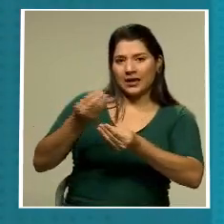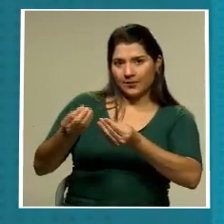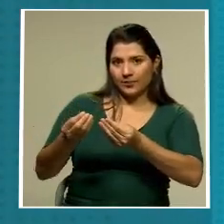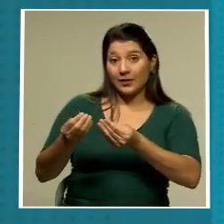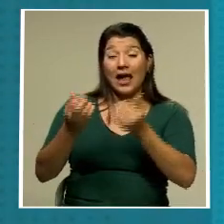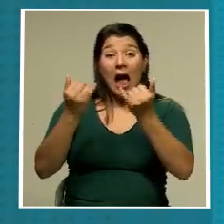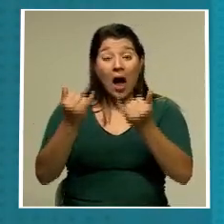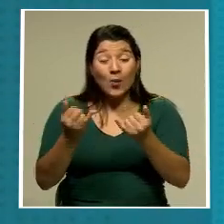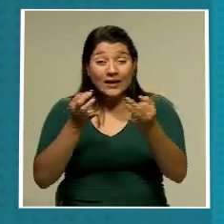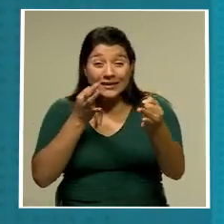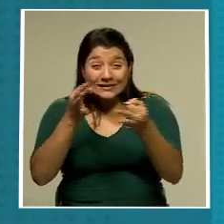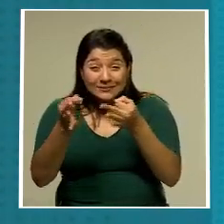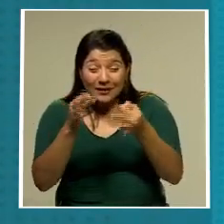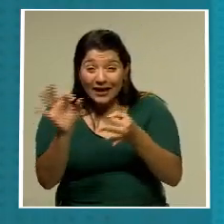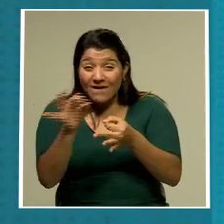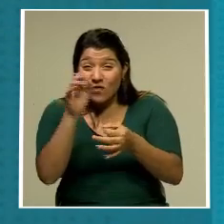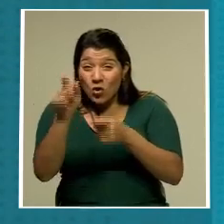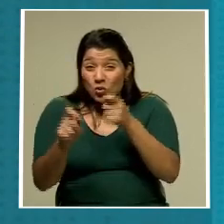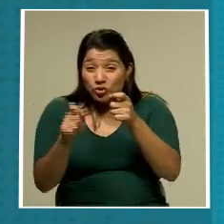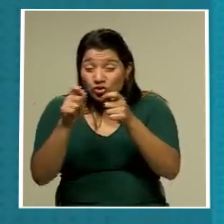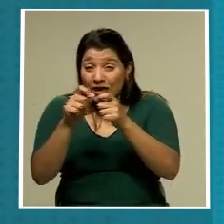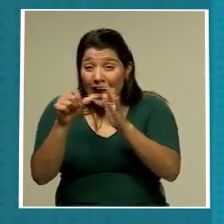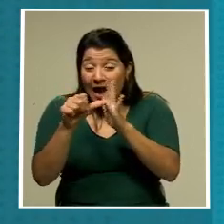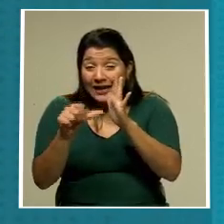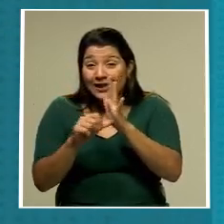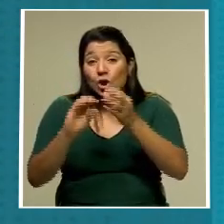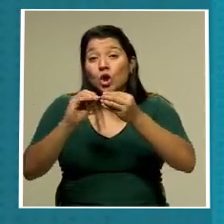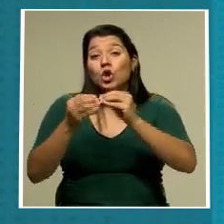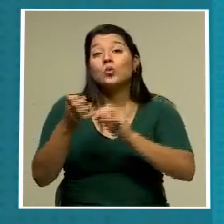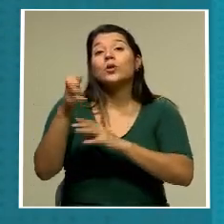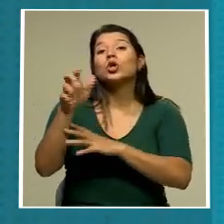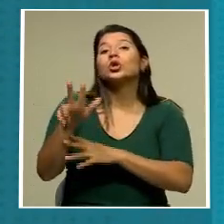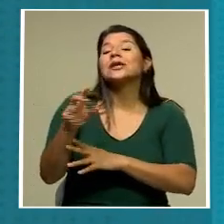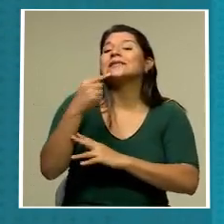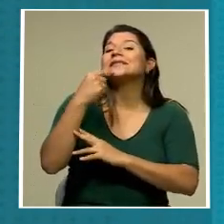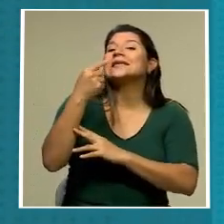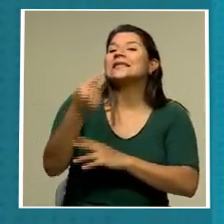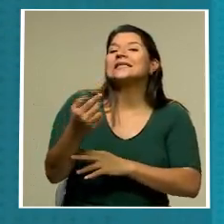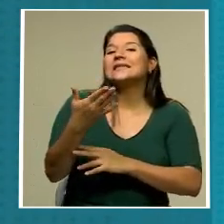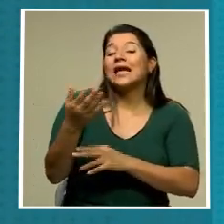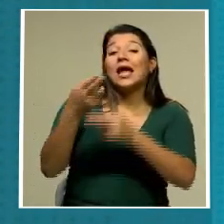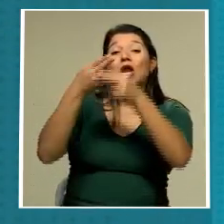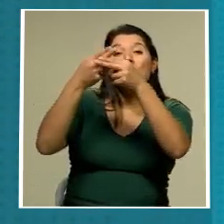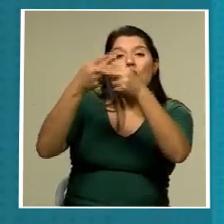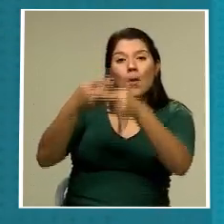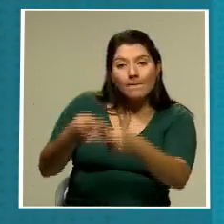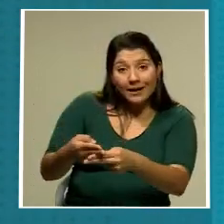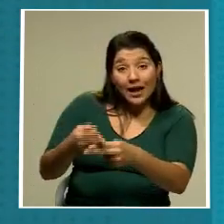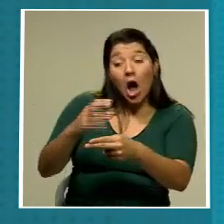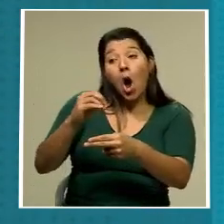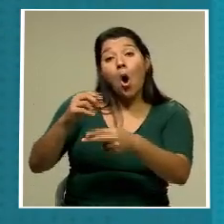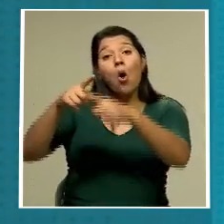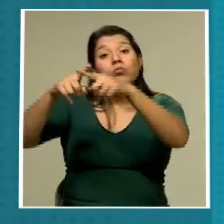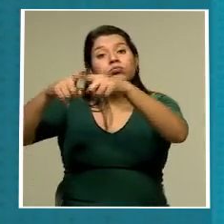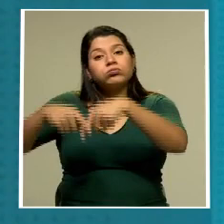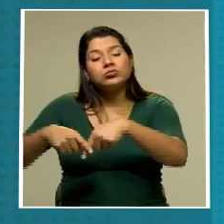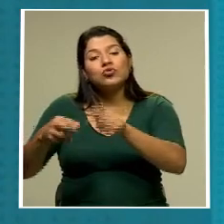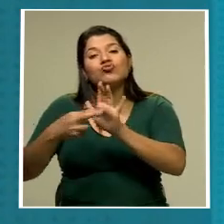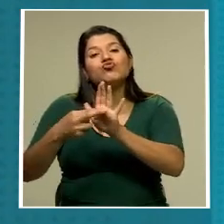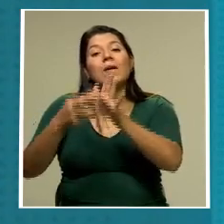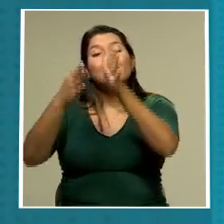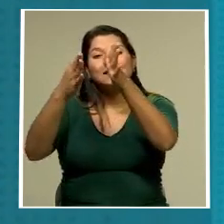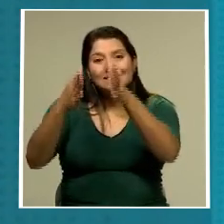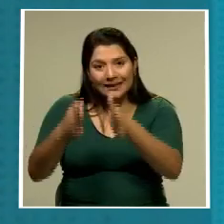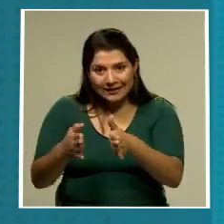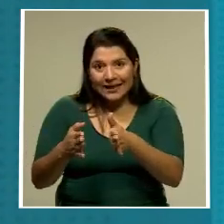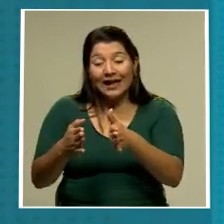manera expresa, en el artículo 13 dice: nombrar y remover a los representantes